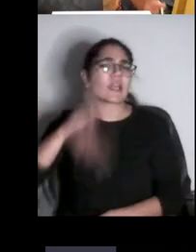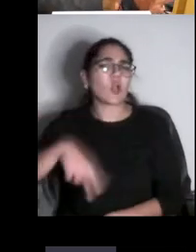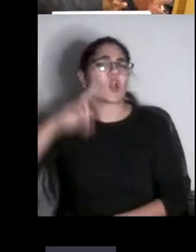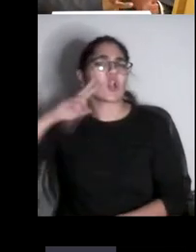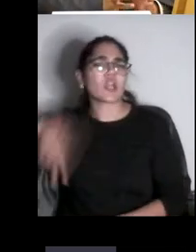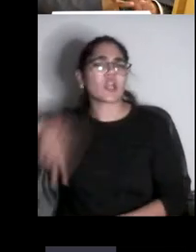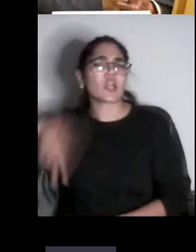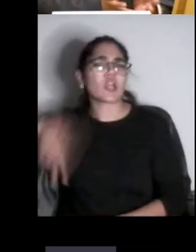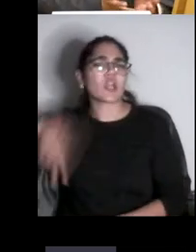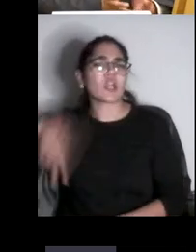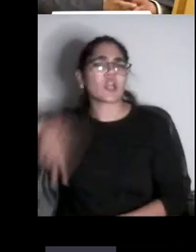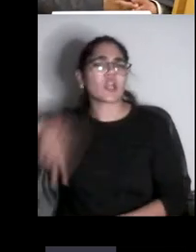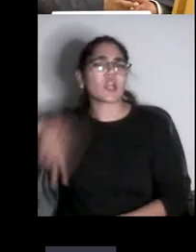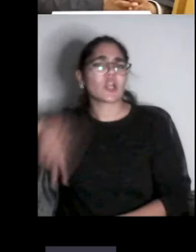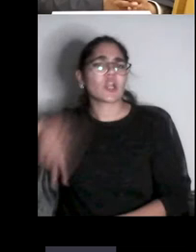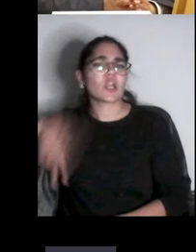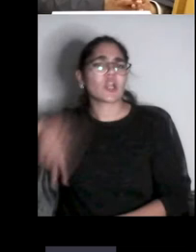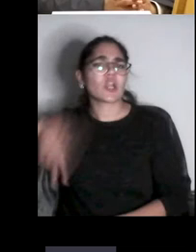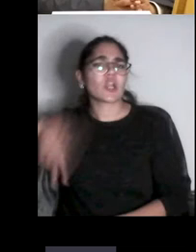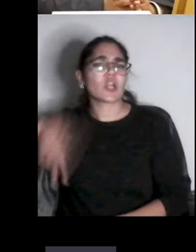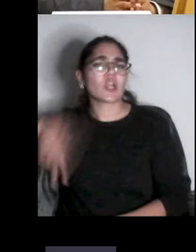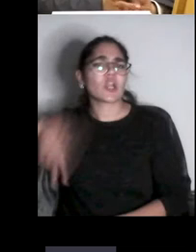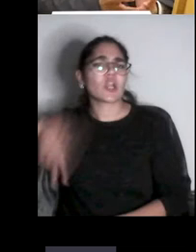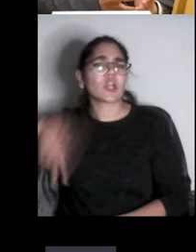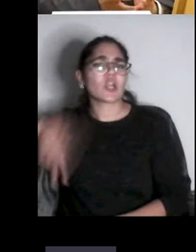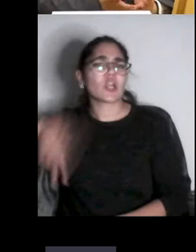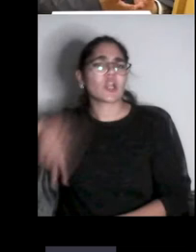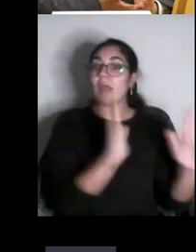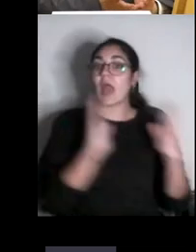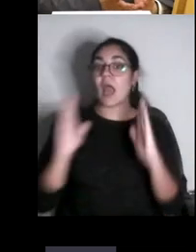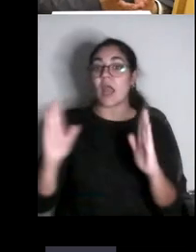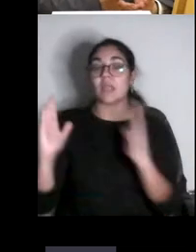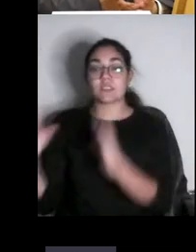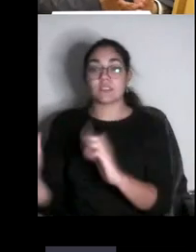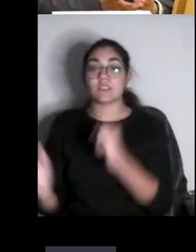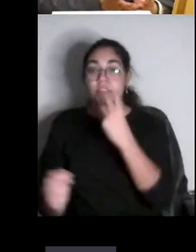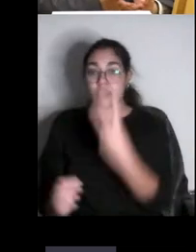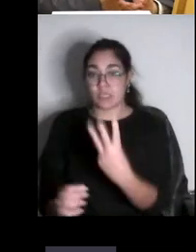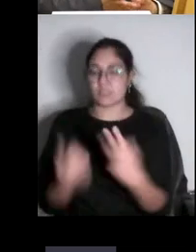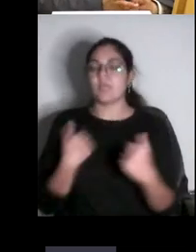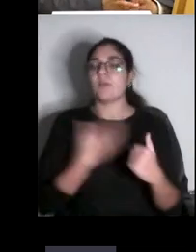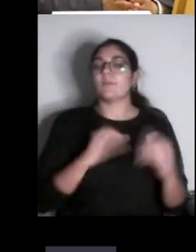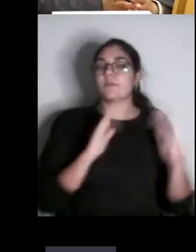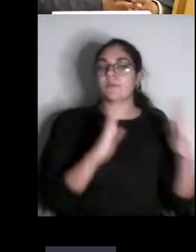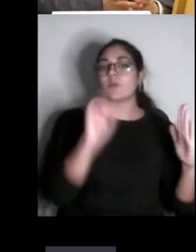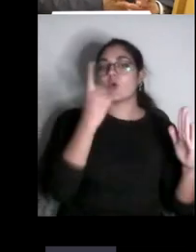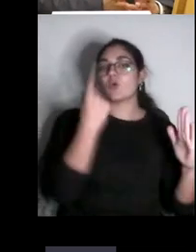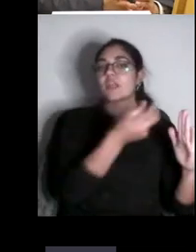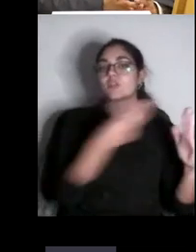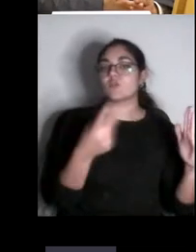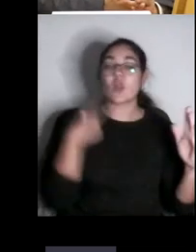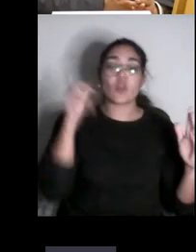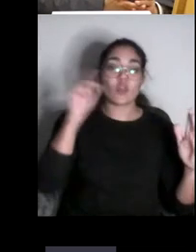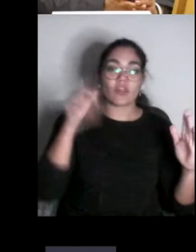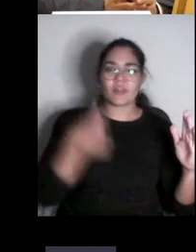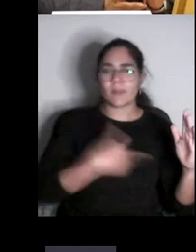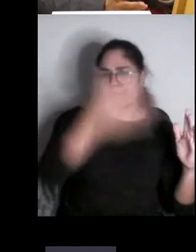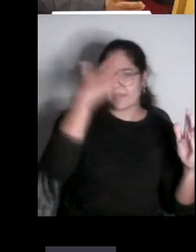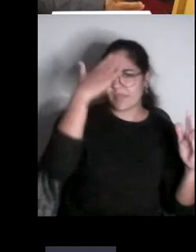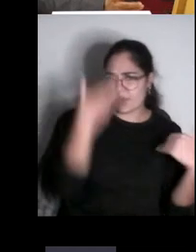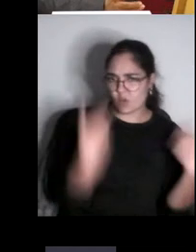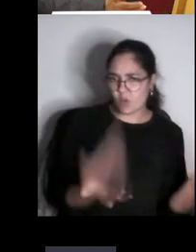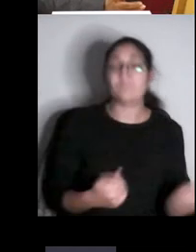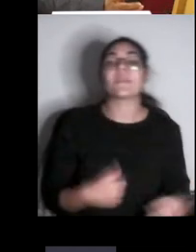presentación en 3 partes. En una primera, voy a hacer un comentario de los principales resultados de Docentia. En una segunda, bueno, pues